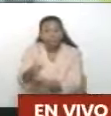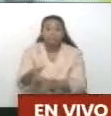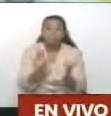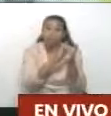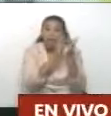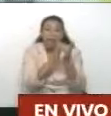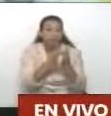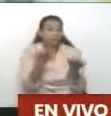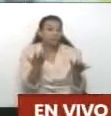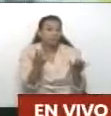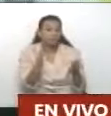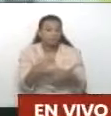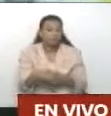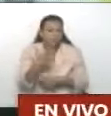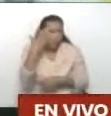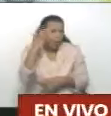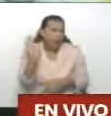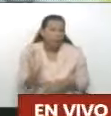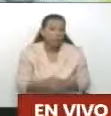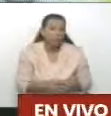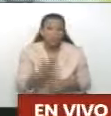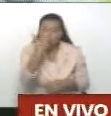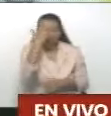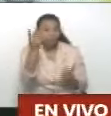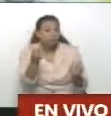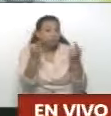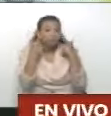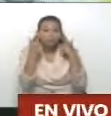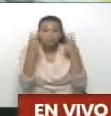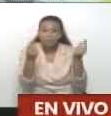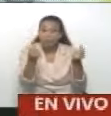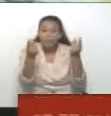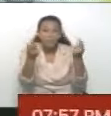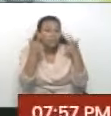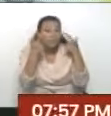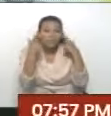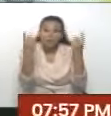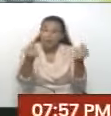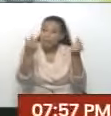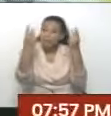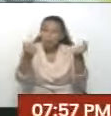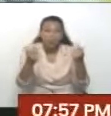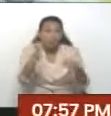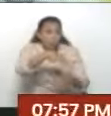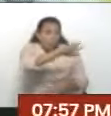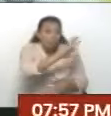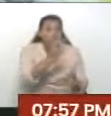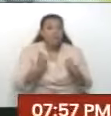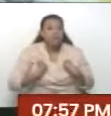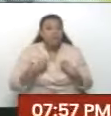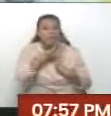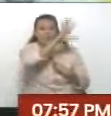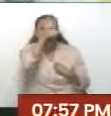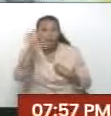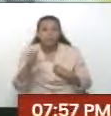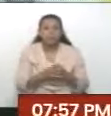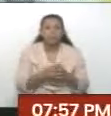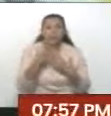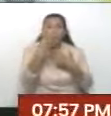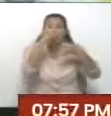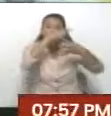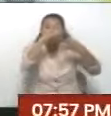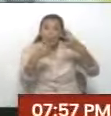Nadie va a entender esta frase, esto es clave. Todo el mundo mosca, todo el mundo pilas, donde estén. Cuatro